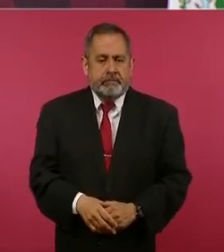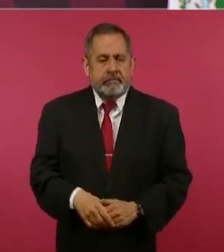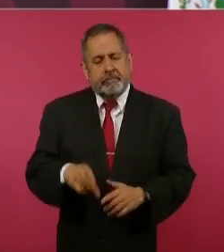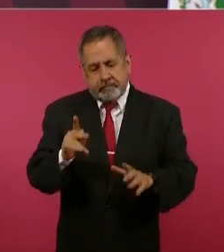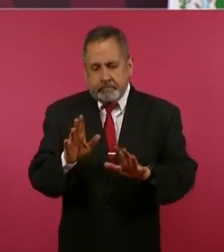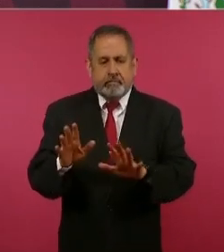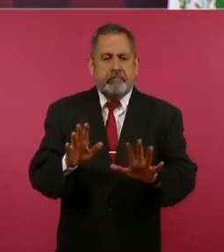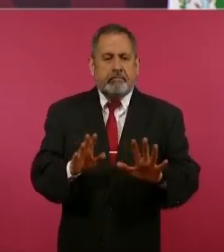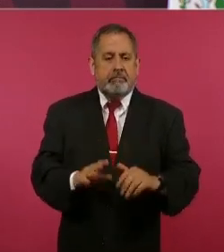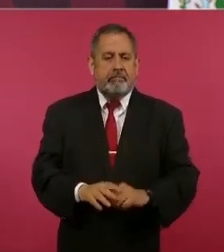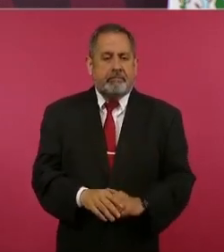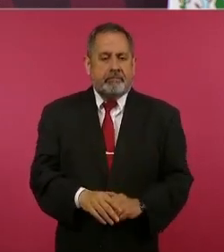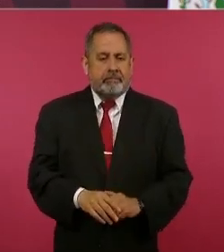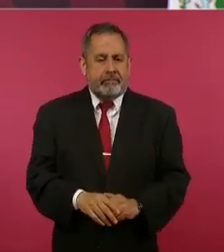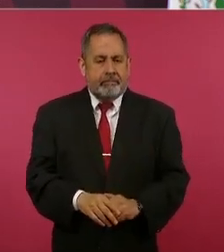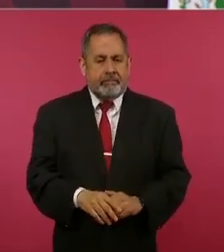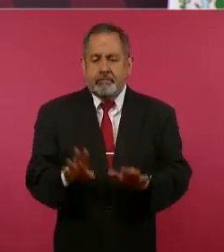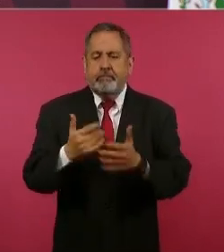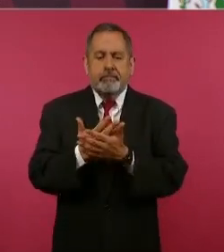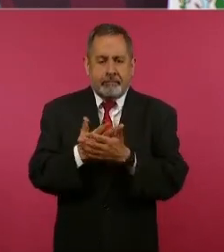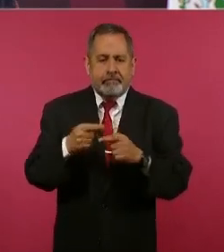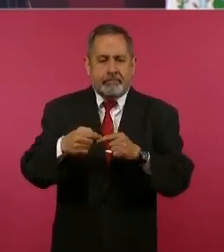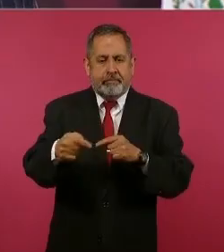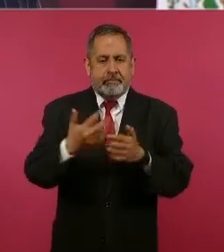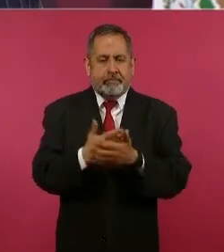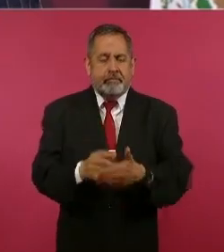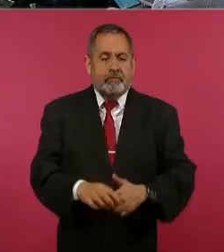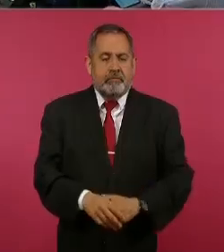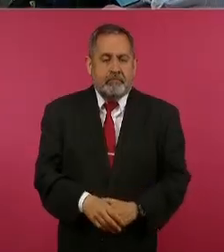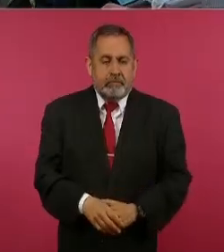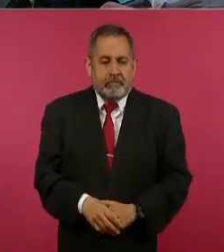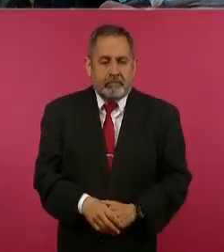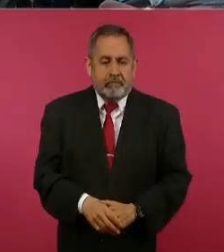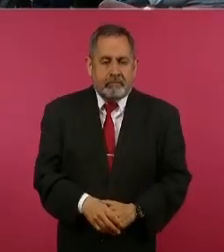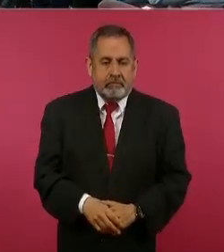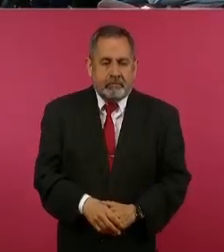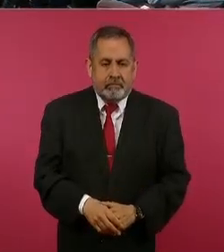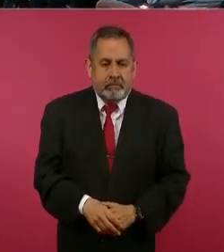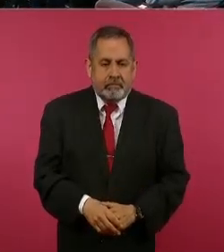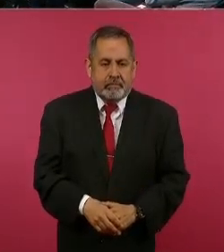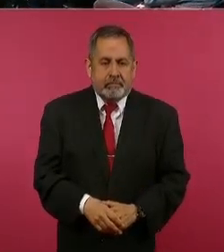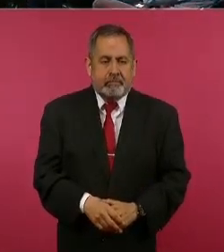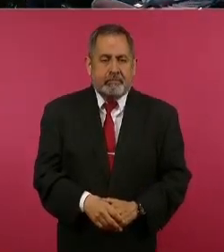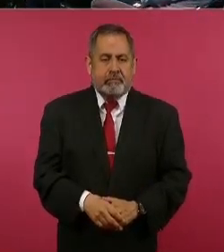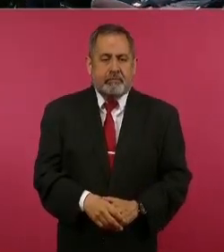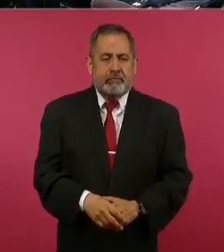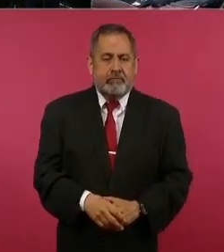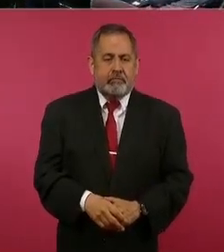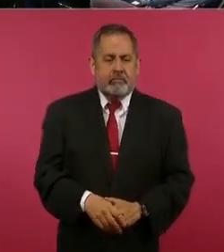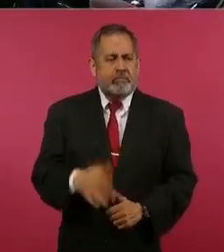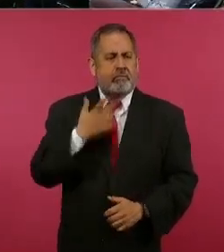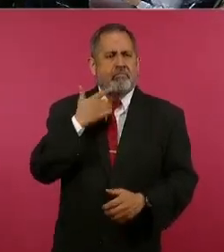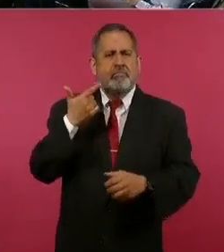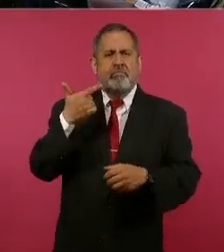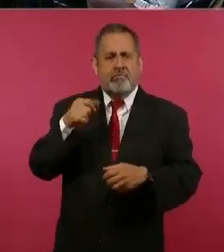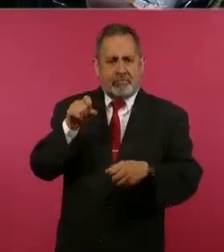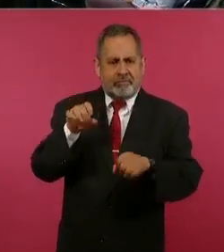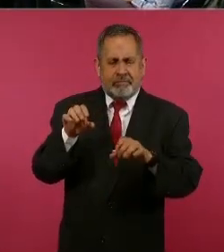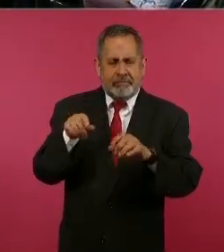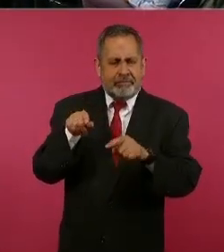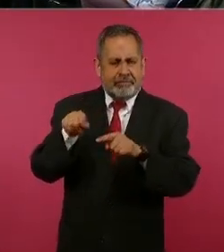Pero bueno, vamos a esperar. ¿El gasoducto de Yucatán? El gasoducto